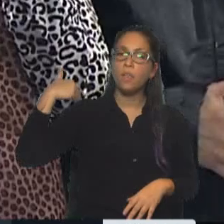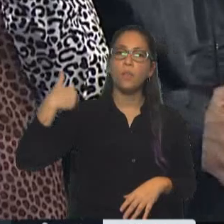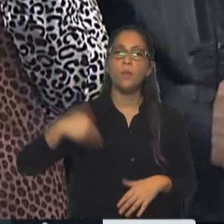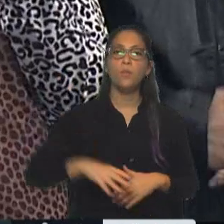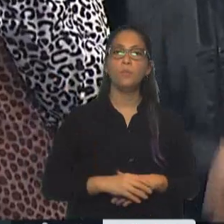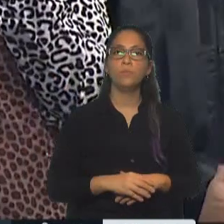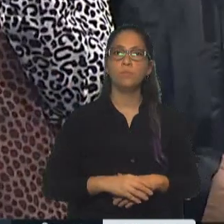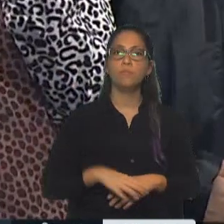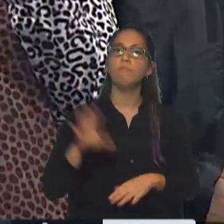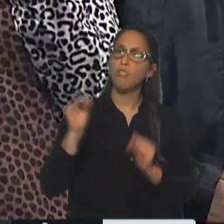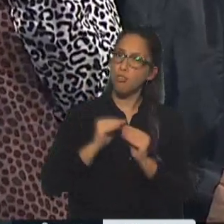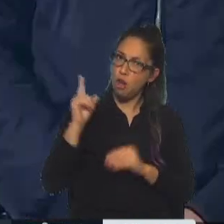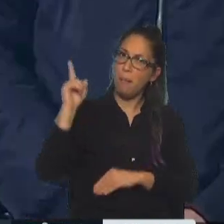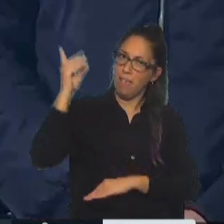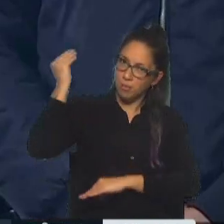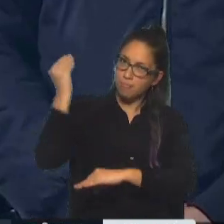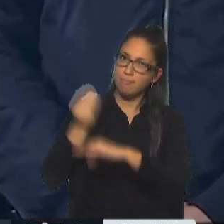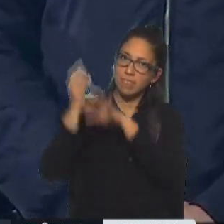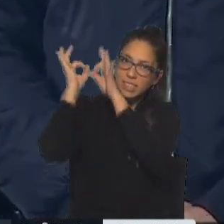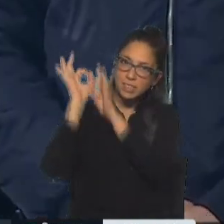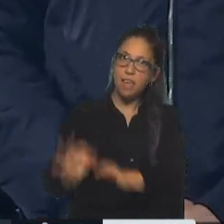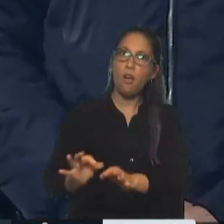Cuando ese compañero llegó